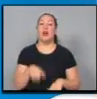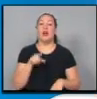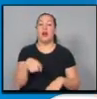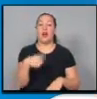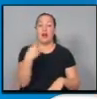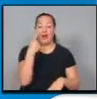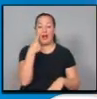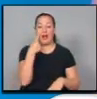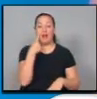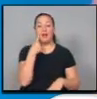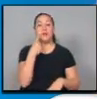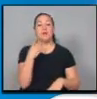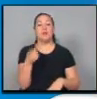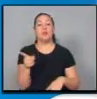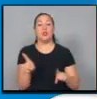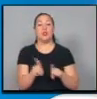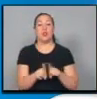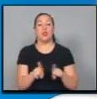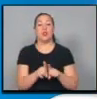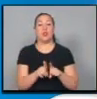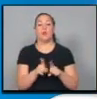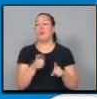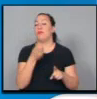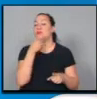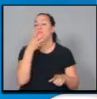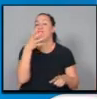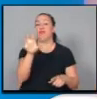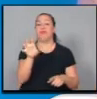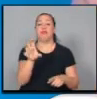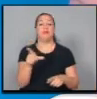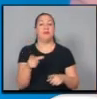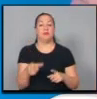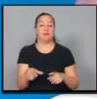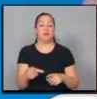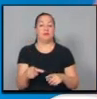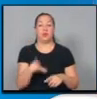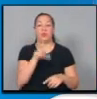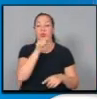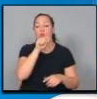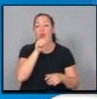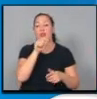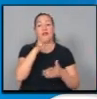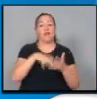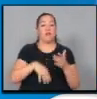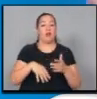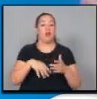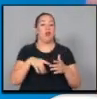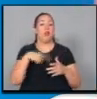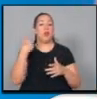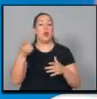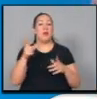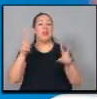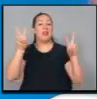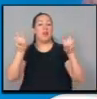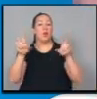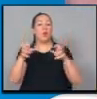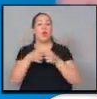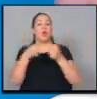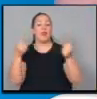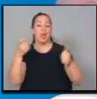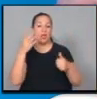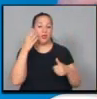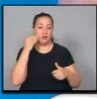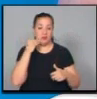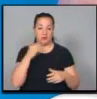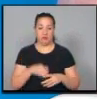que algo que se publica en una red social en la Argentina termine siendo título de un diario inglés. Y